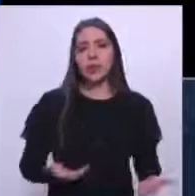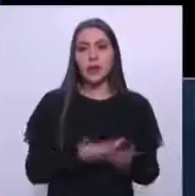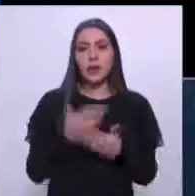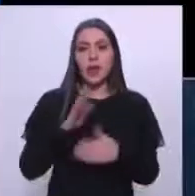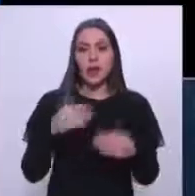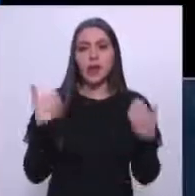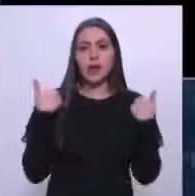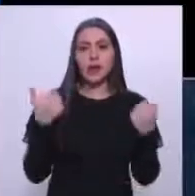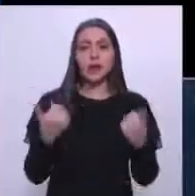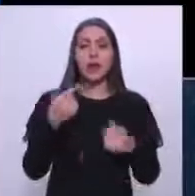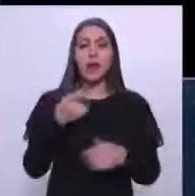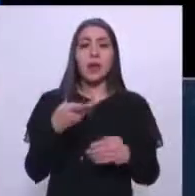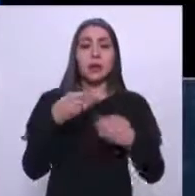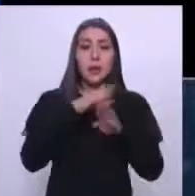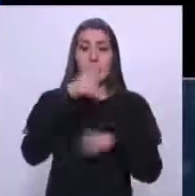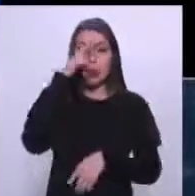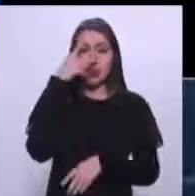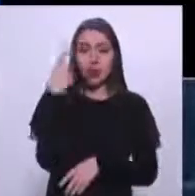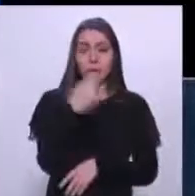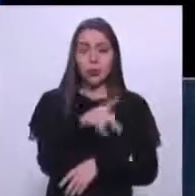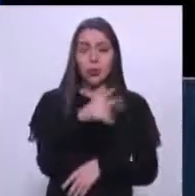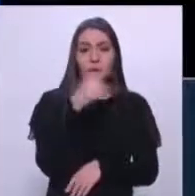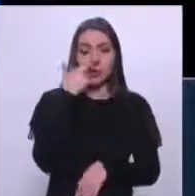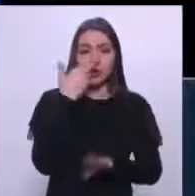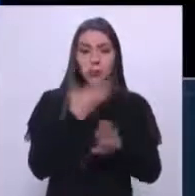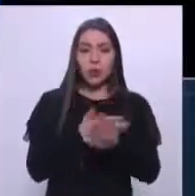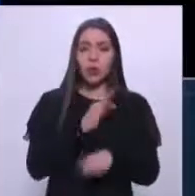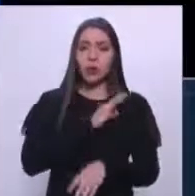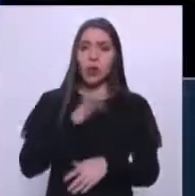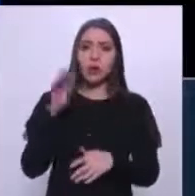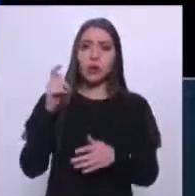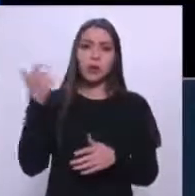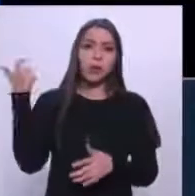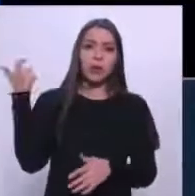la capacidad del Banco de México para recibir pagos en nombre